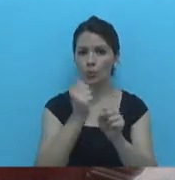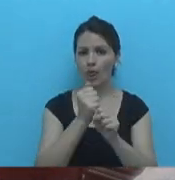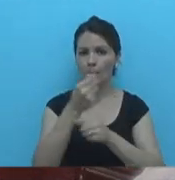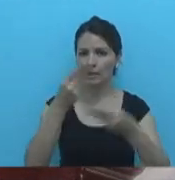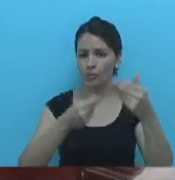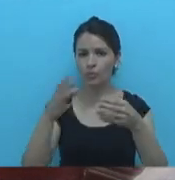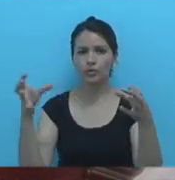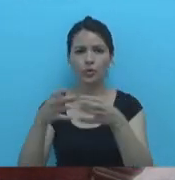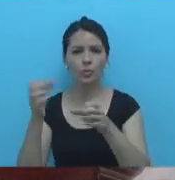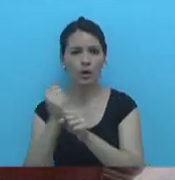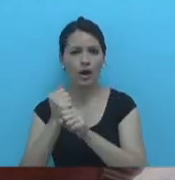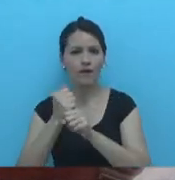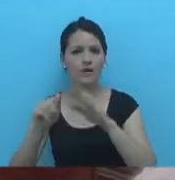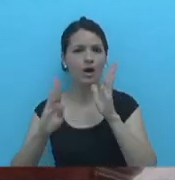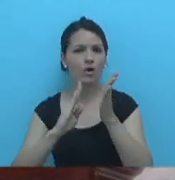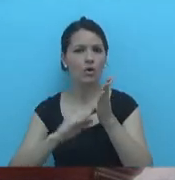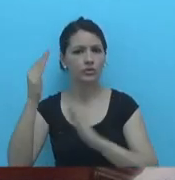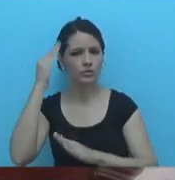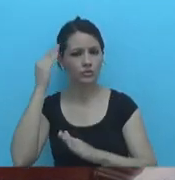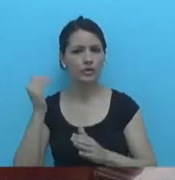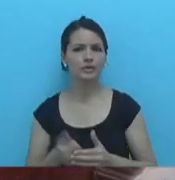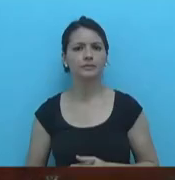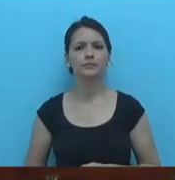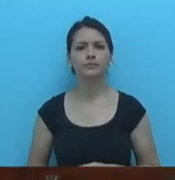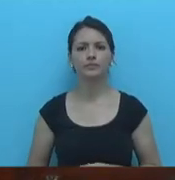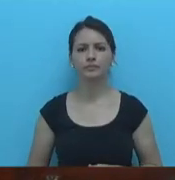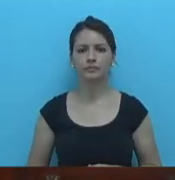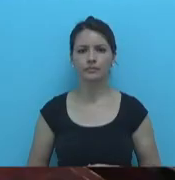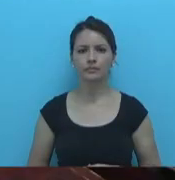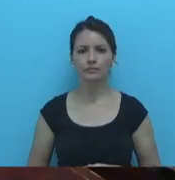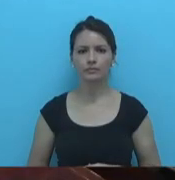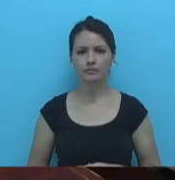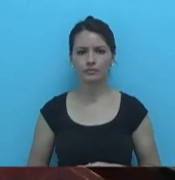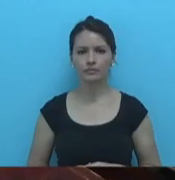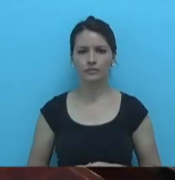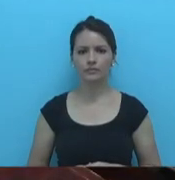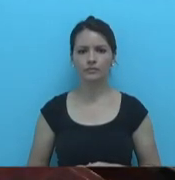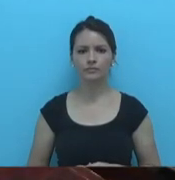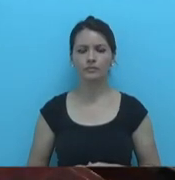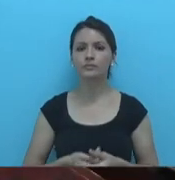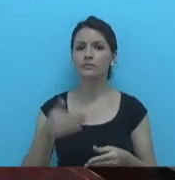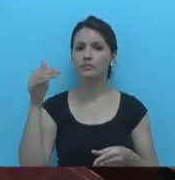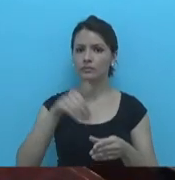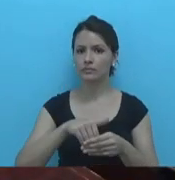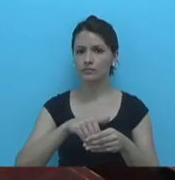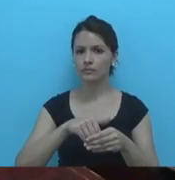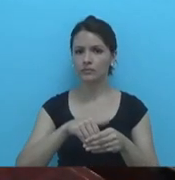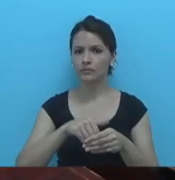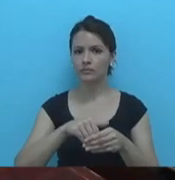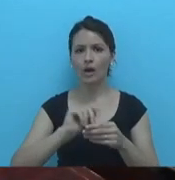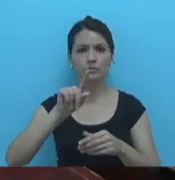y constitucionales para su tratamiento. Bien, a votación la preferencia para una sesión y sesión conjunta de ambas,